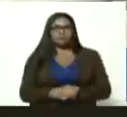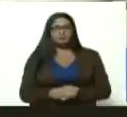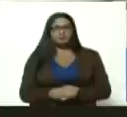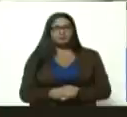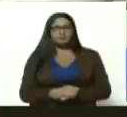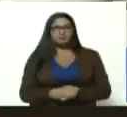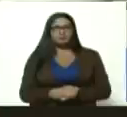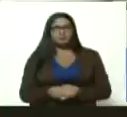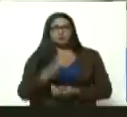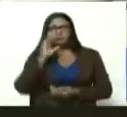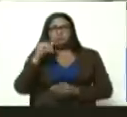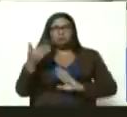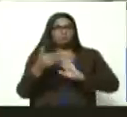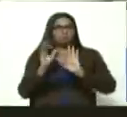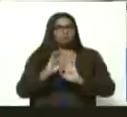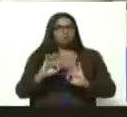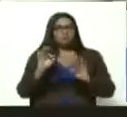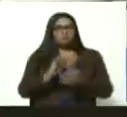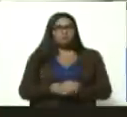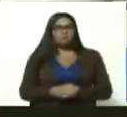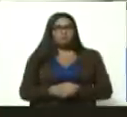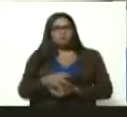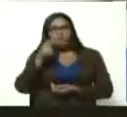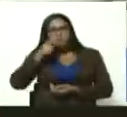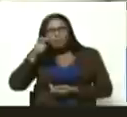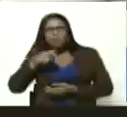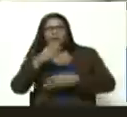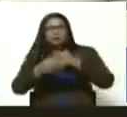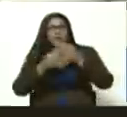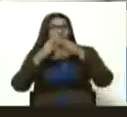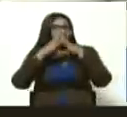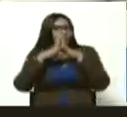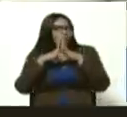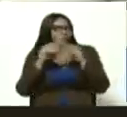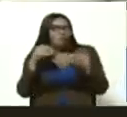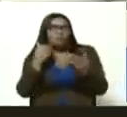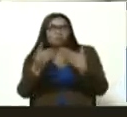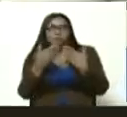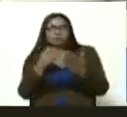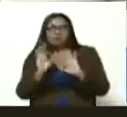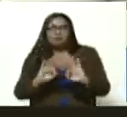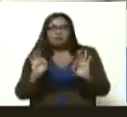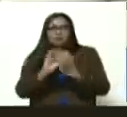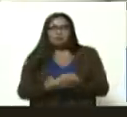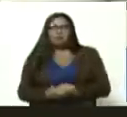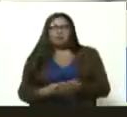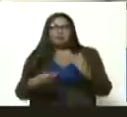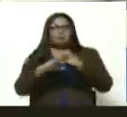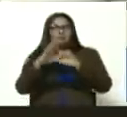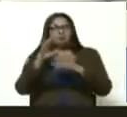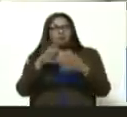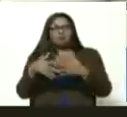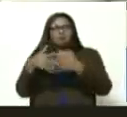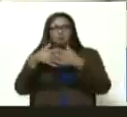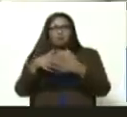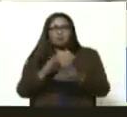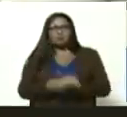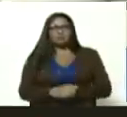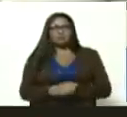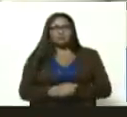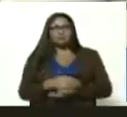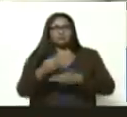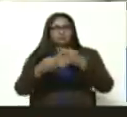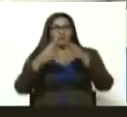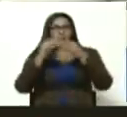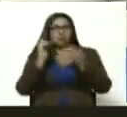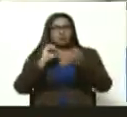no tiene ningún efecto a un pueblo que le han hecho de todo el imperialismo norteamericano de todo al